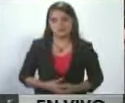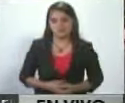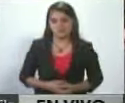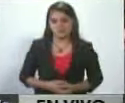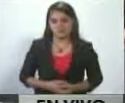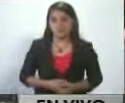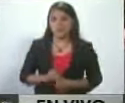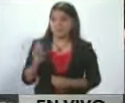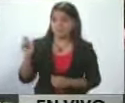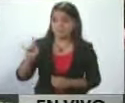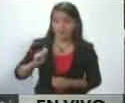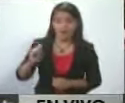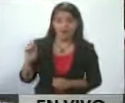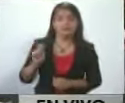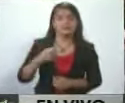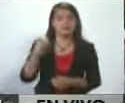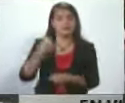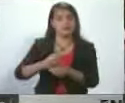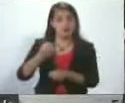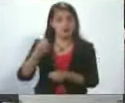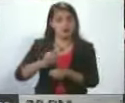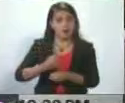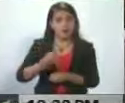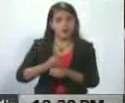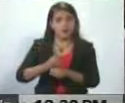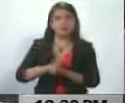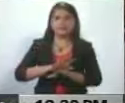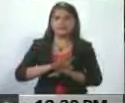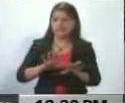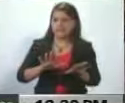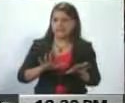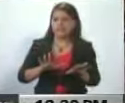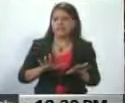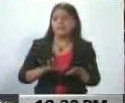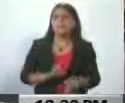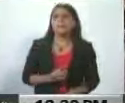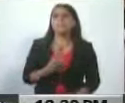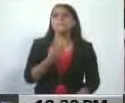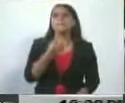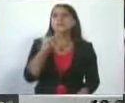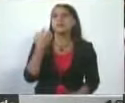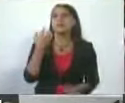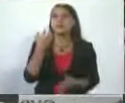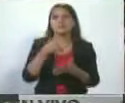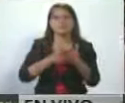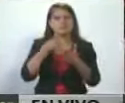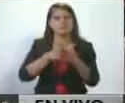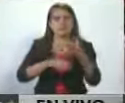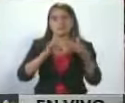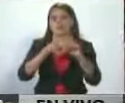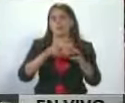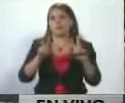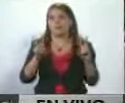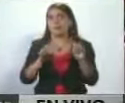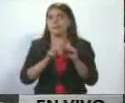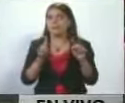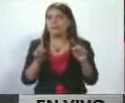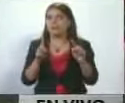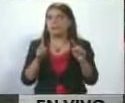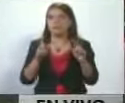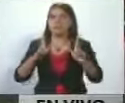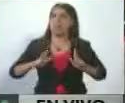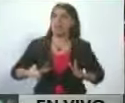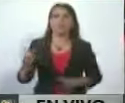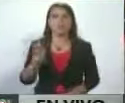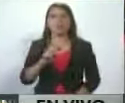Meses de trabajo. Hemos ganado la contienda, una primera contienda por la paz. Pero no nos descuidemos,